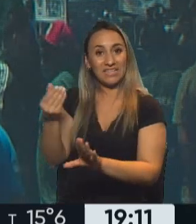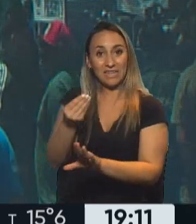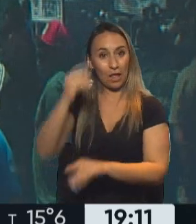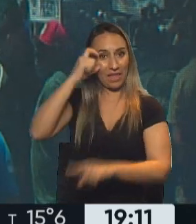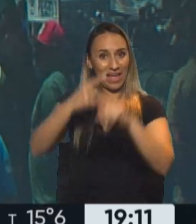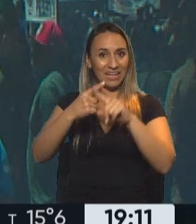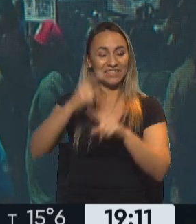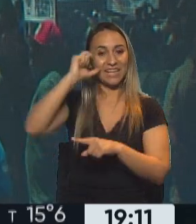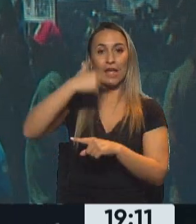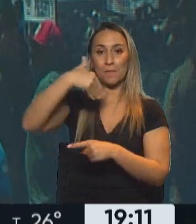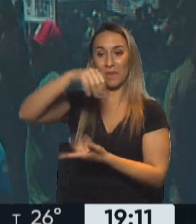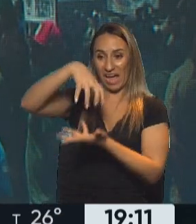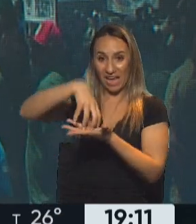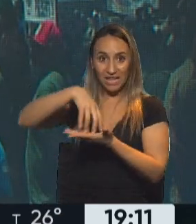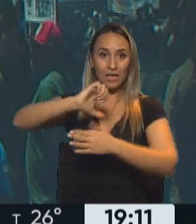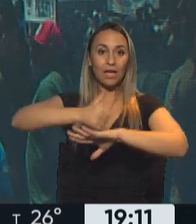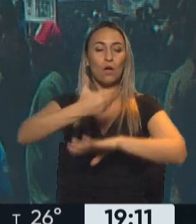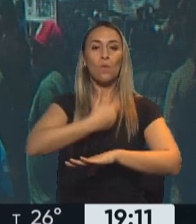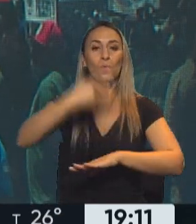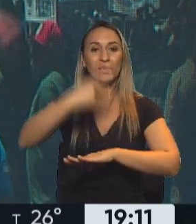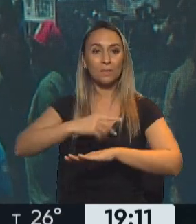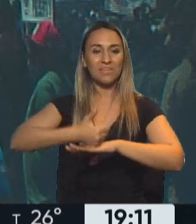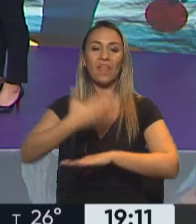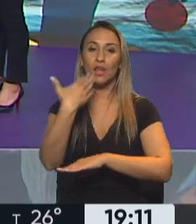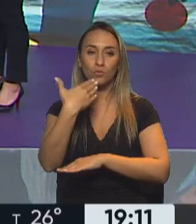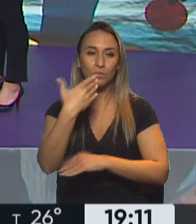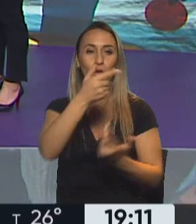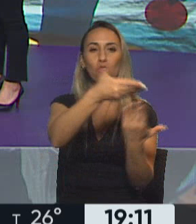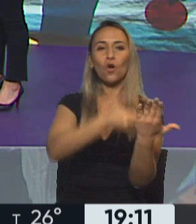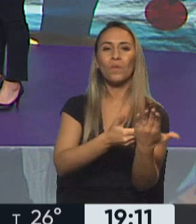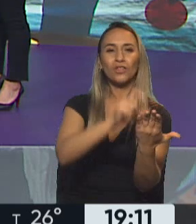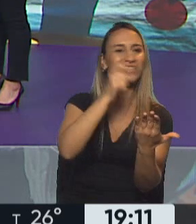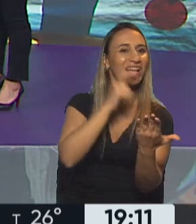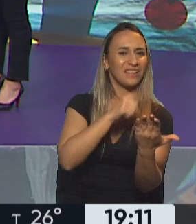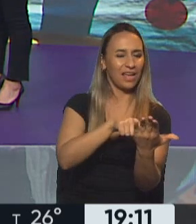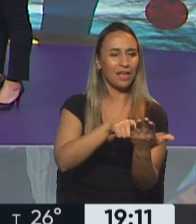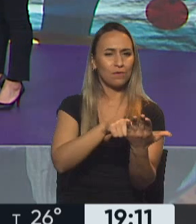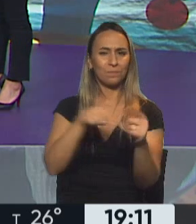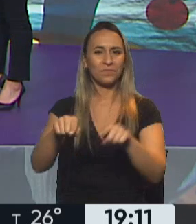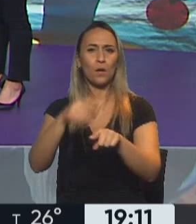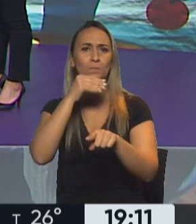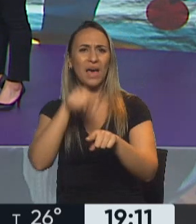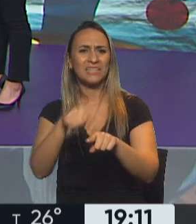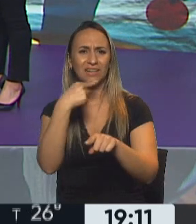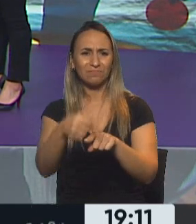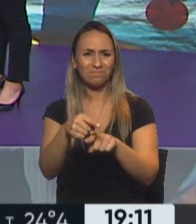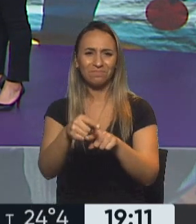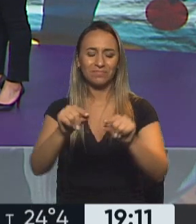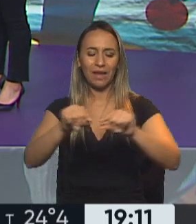de la vicepresidenta y lo que dice el documento de la CGT, este actor, la oposición. No estaba. Me da la